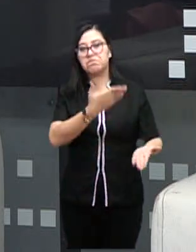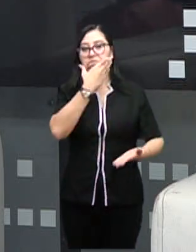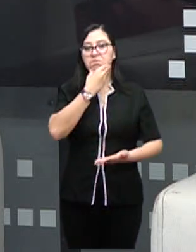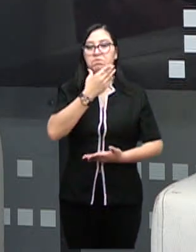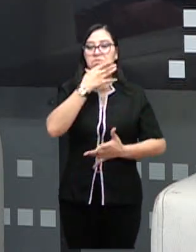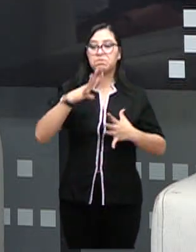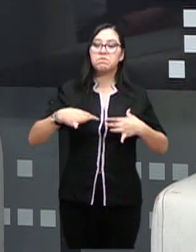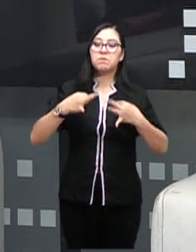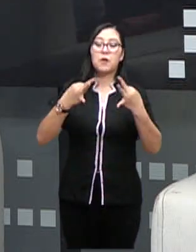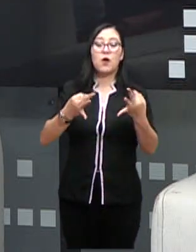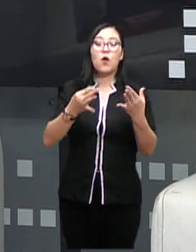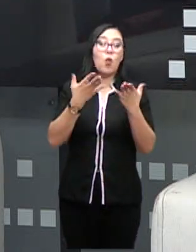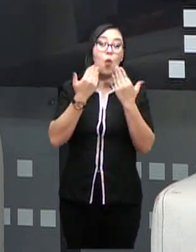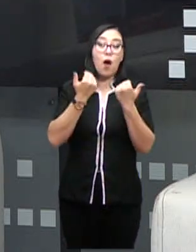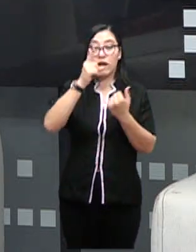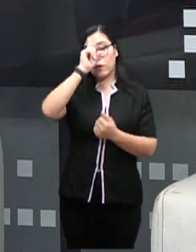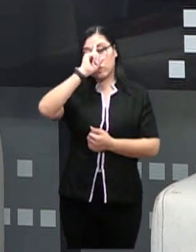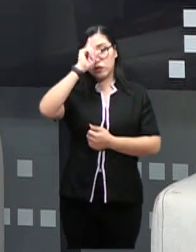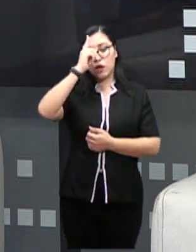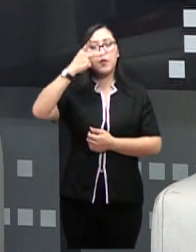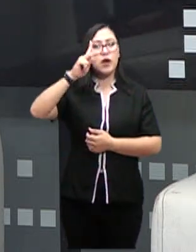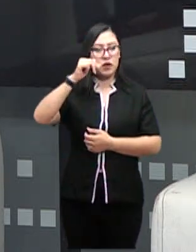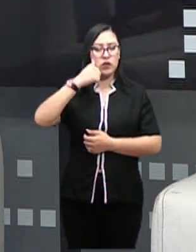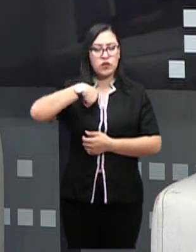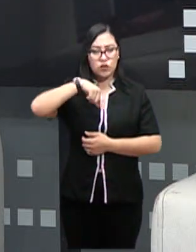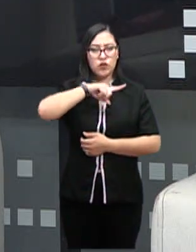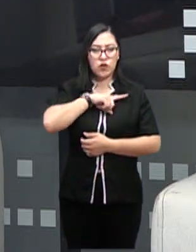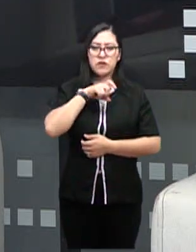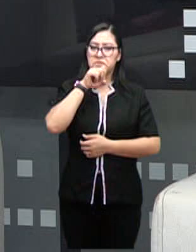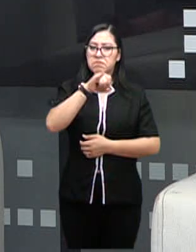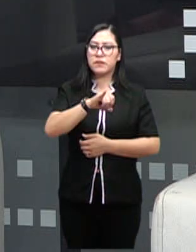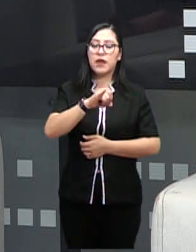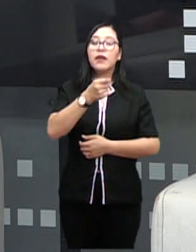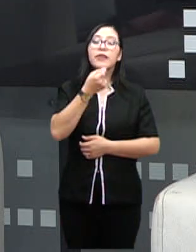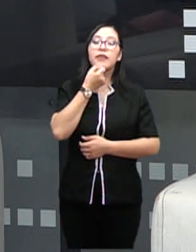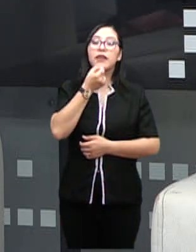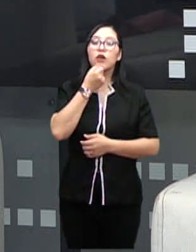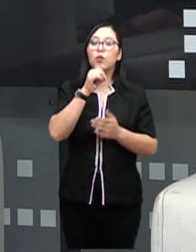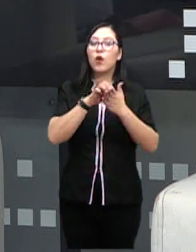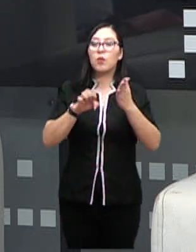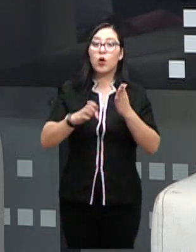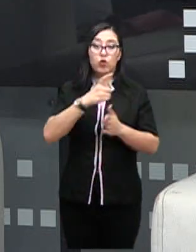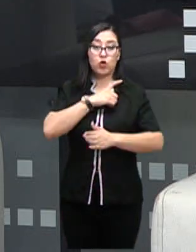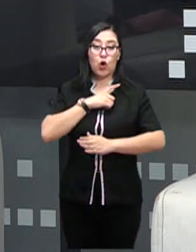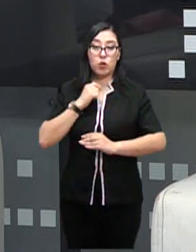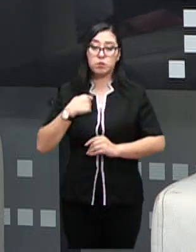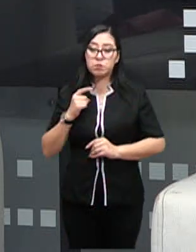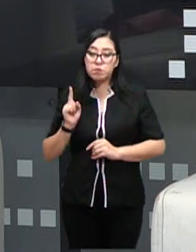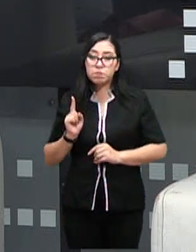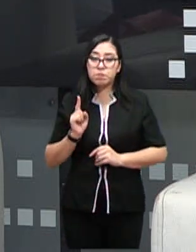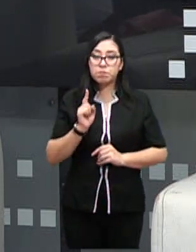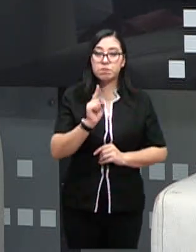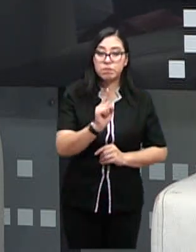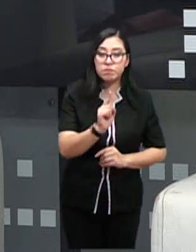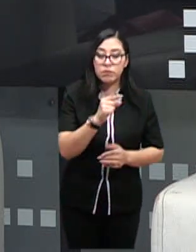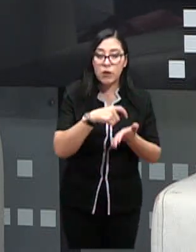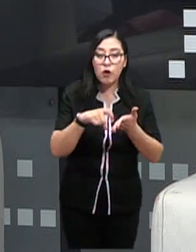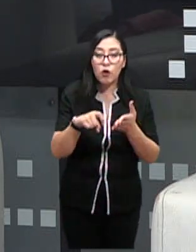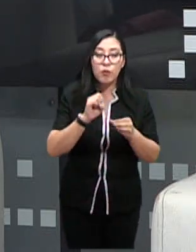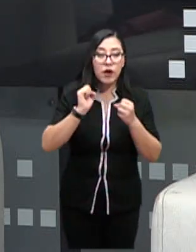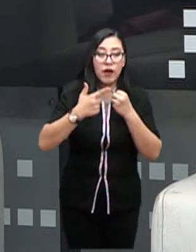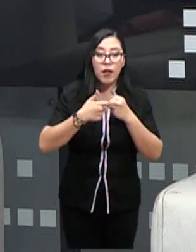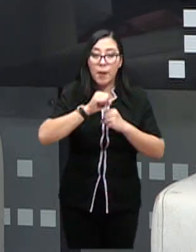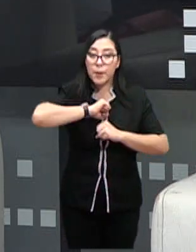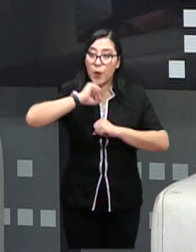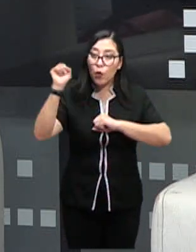no hay una recomendación como tal, pero nosotros sí la hemos hecho, que los niños que acudan solitos no les vendamos pirotecnia, que vayan acompañados